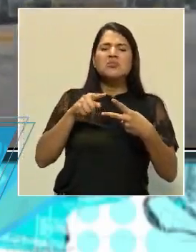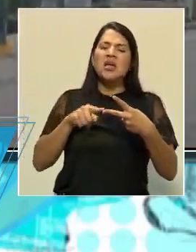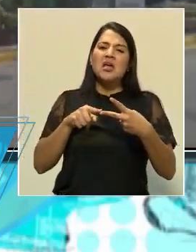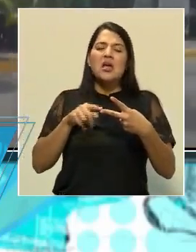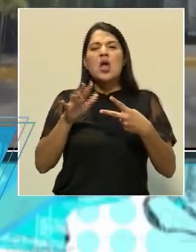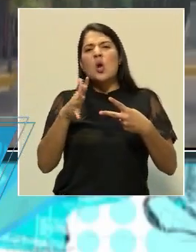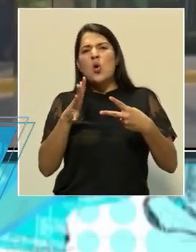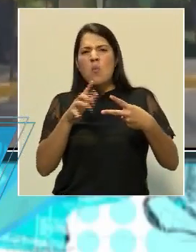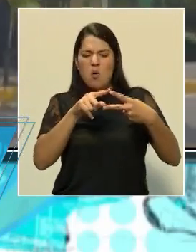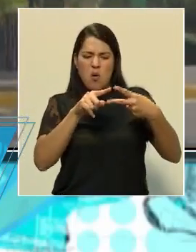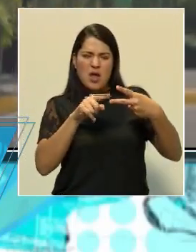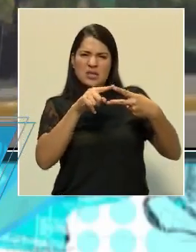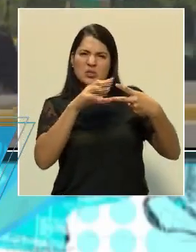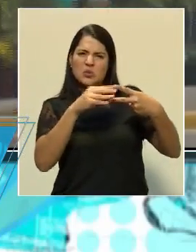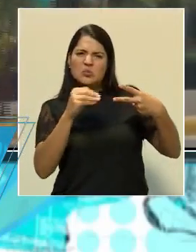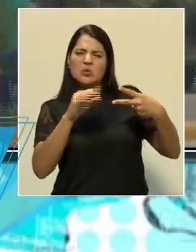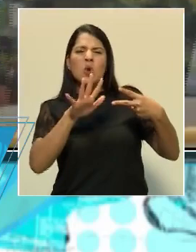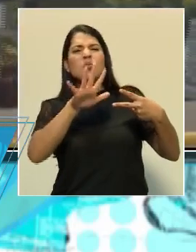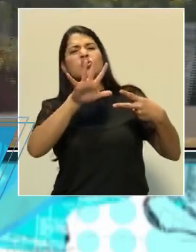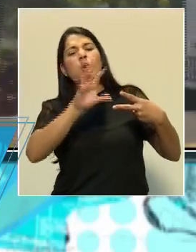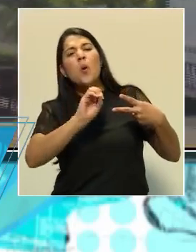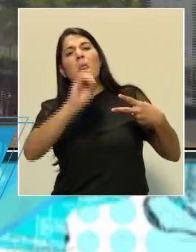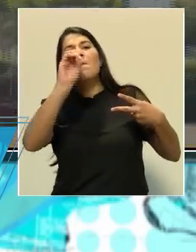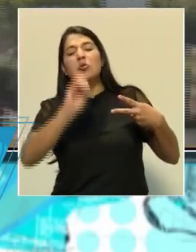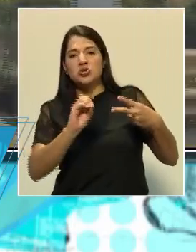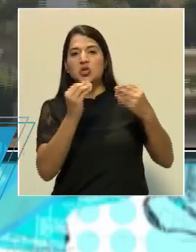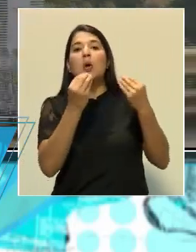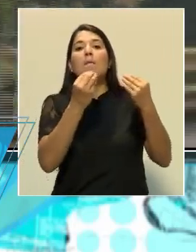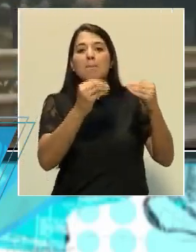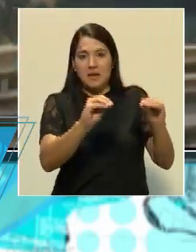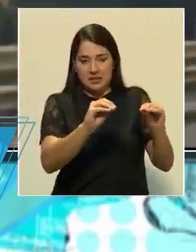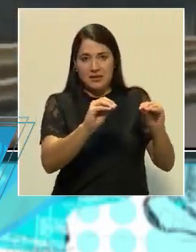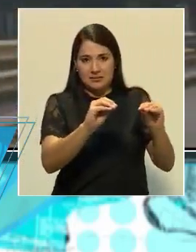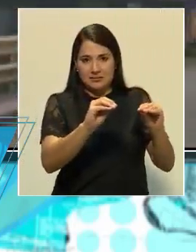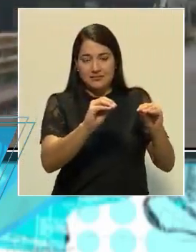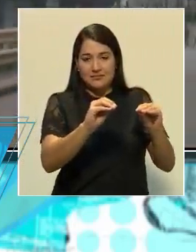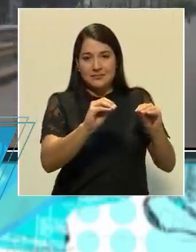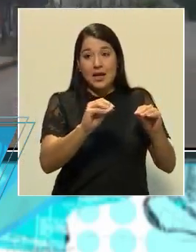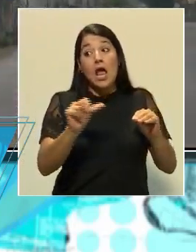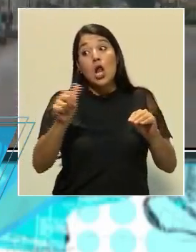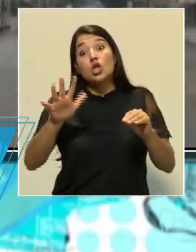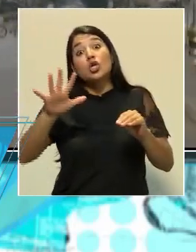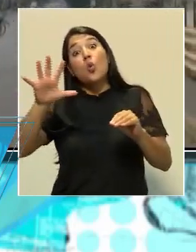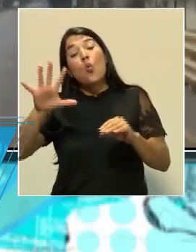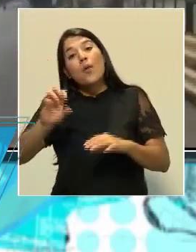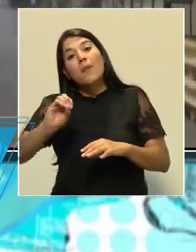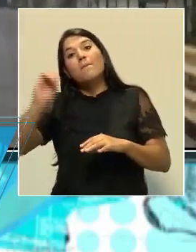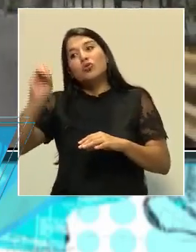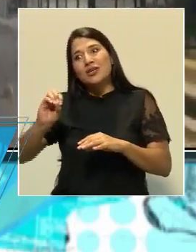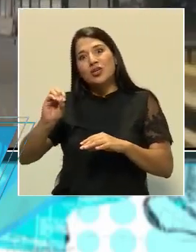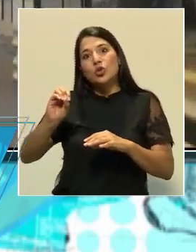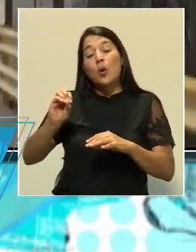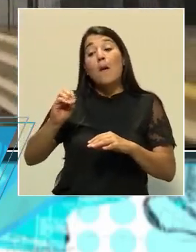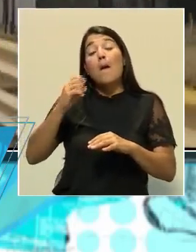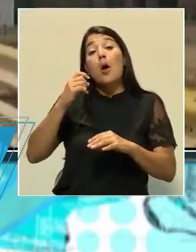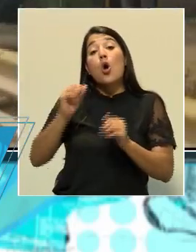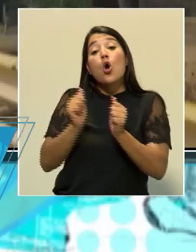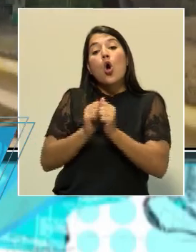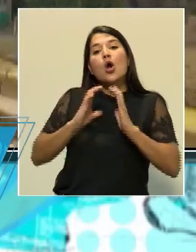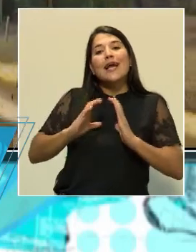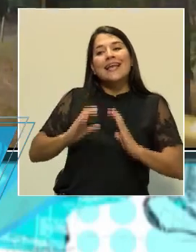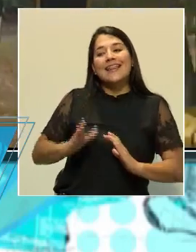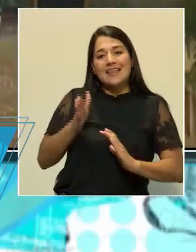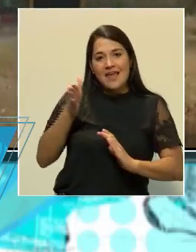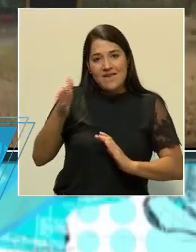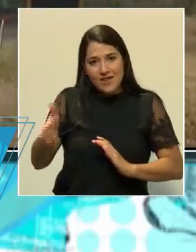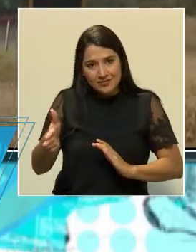50% de las transacciones o de las ventas se generan en el salón. Entonces, cuando nos quitan el salón,